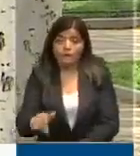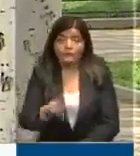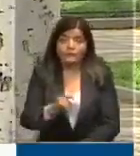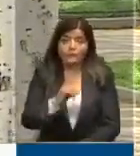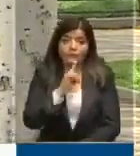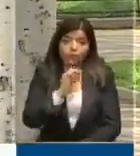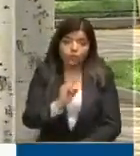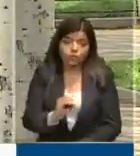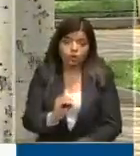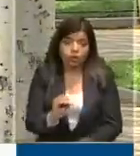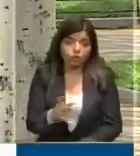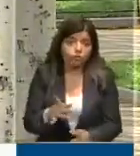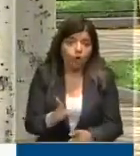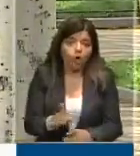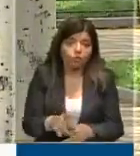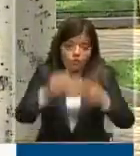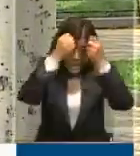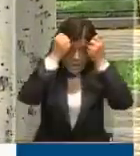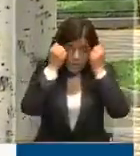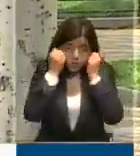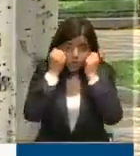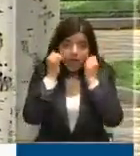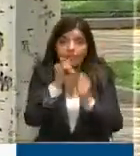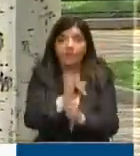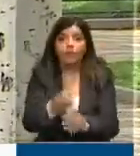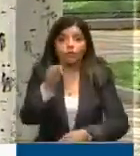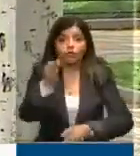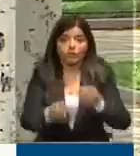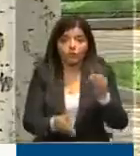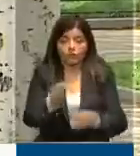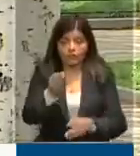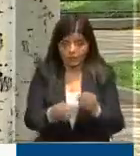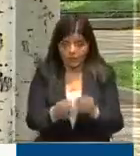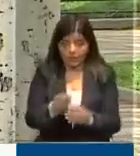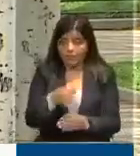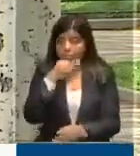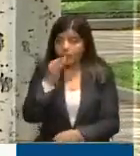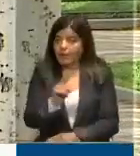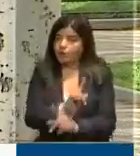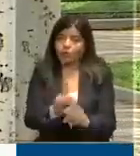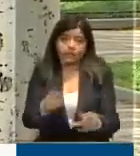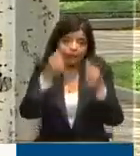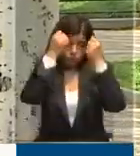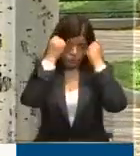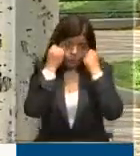un acto con el carácter de terrorista y que después los tribunales de justicia en su sentencia digan que no es terrorista.